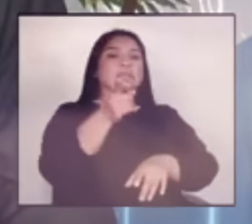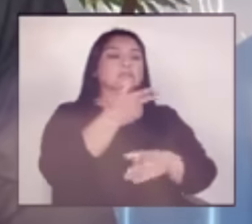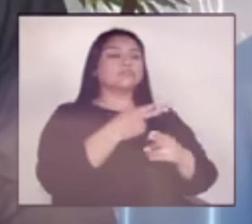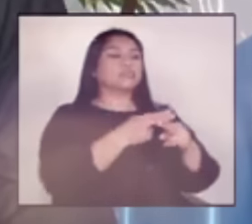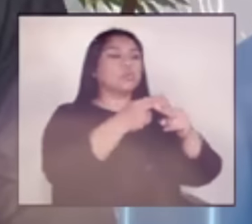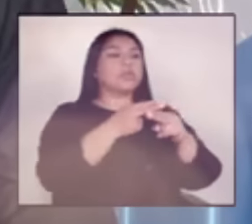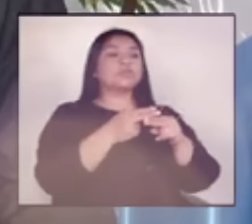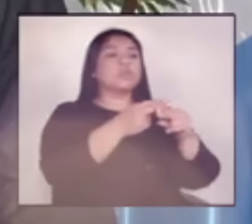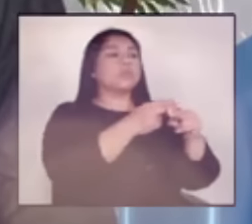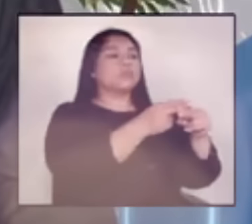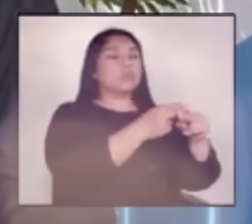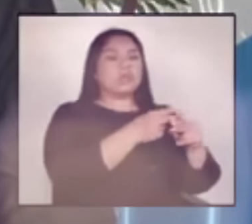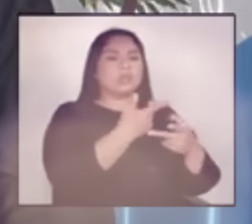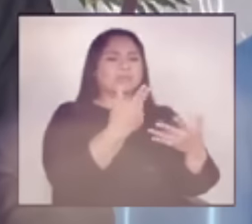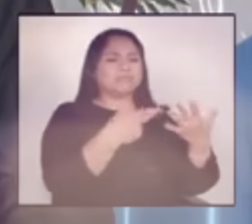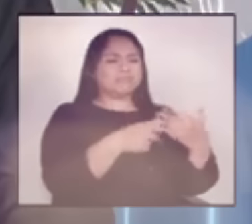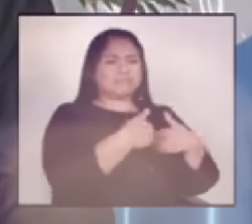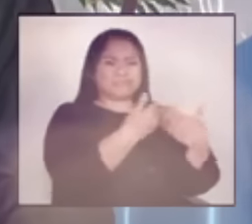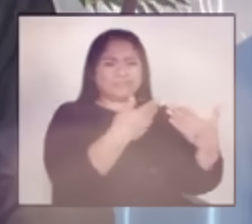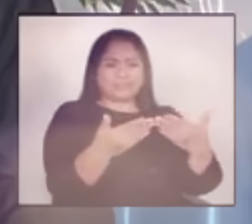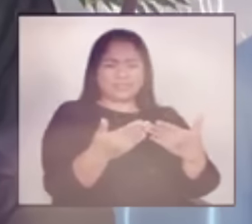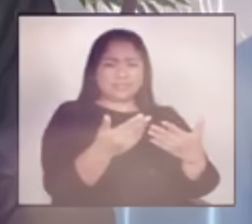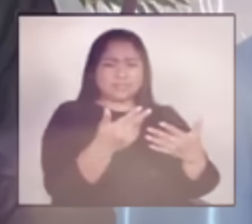nuevos gobernadores? ¿Estarían distribuyendo?